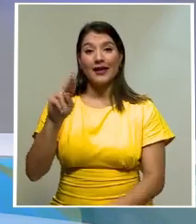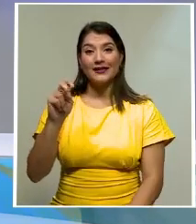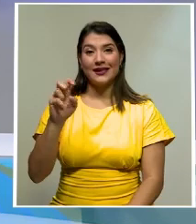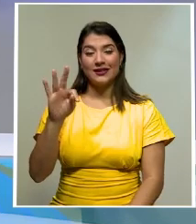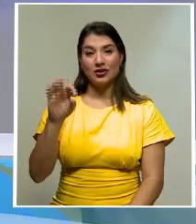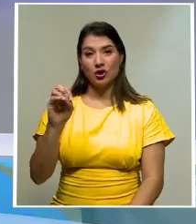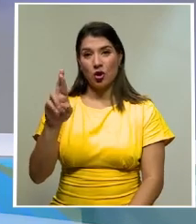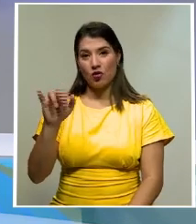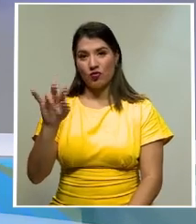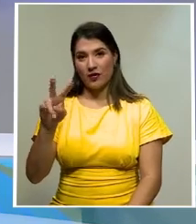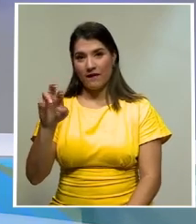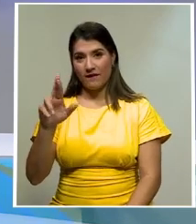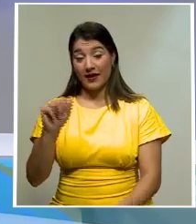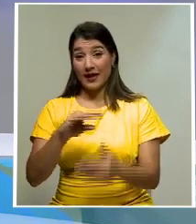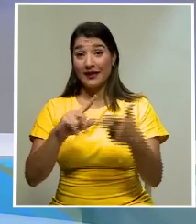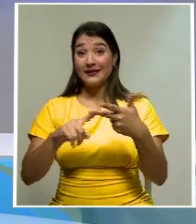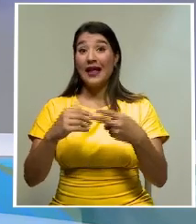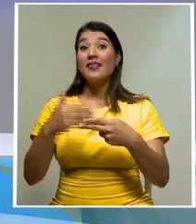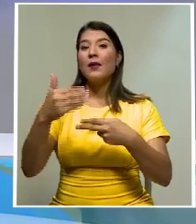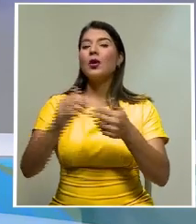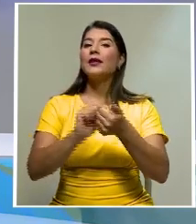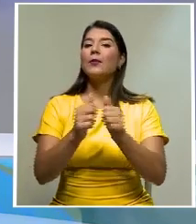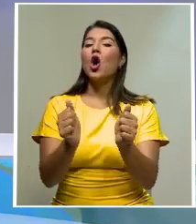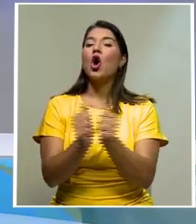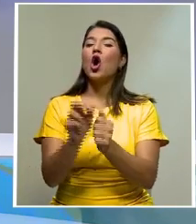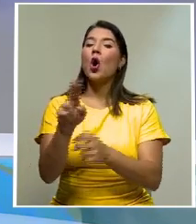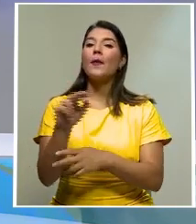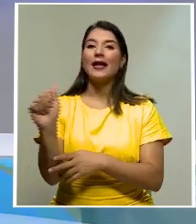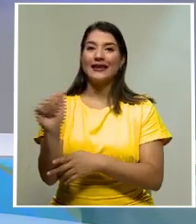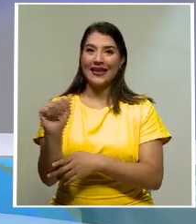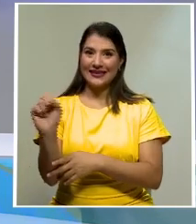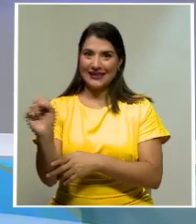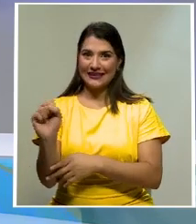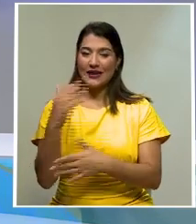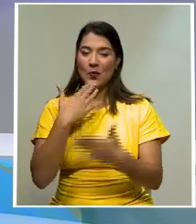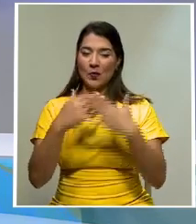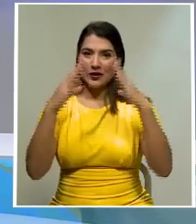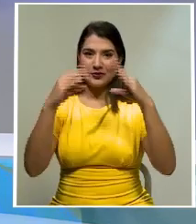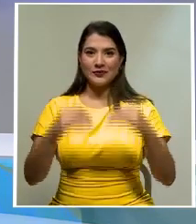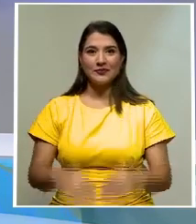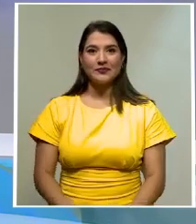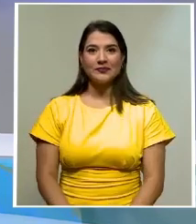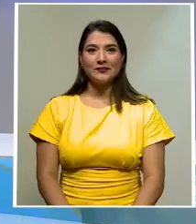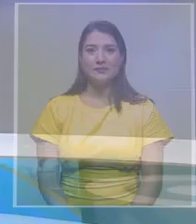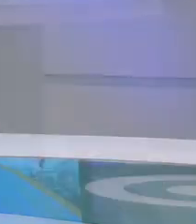Rivera y posterior a esto, nuestra sección deportiva con nuestra compañera Andrea Salazar. Muy buenas noches.